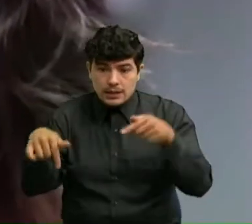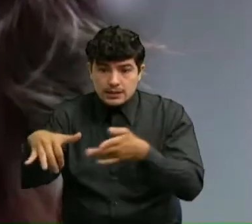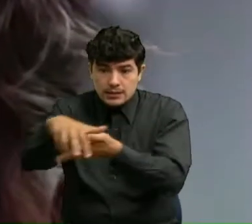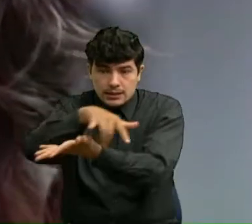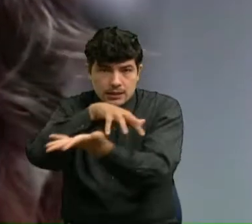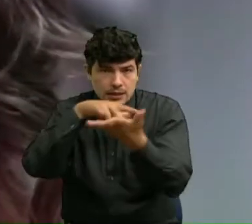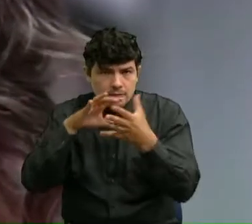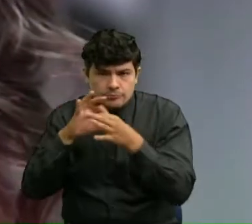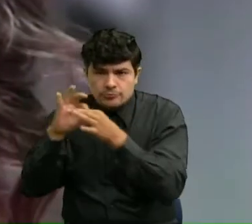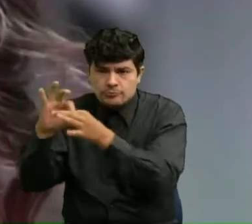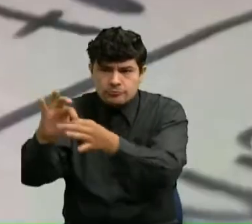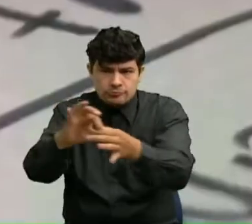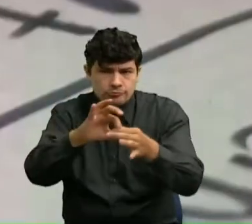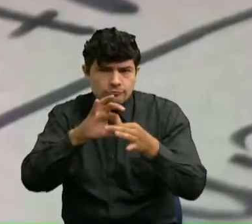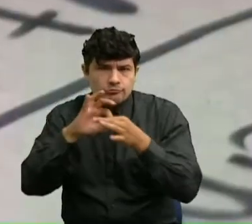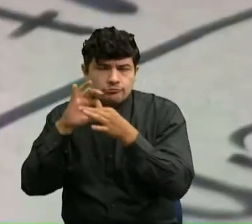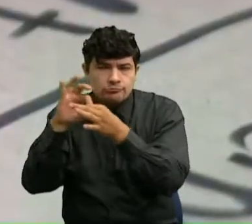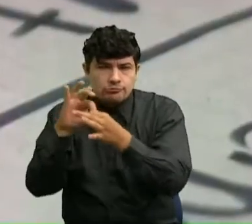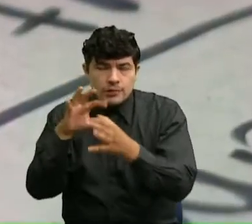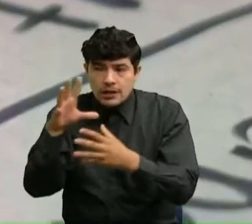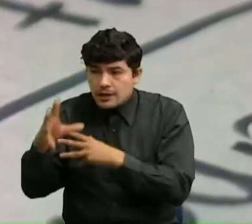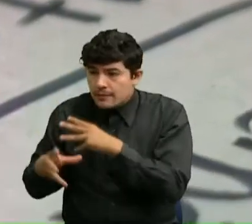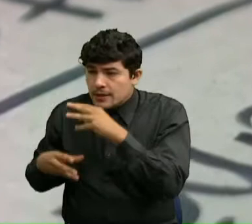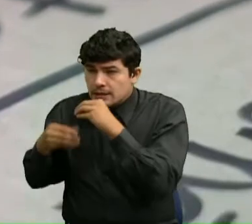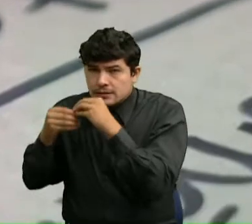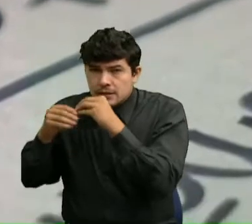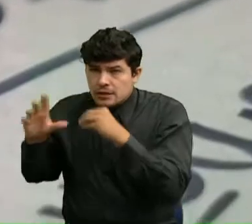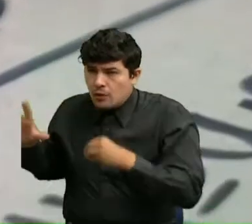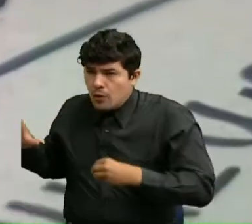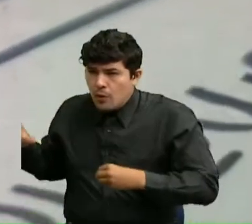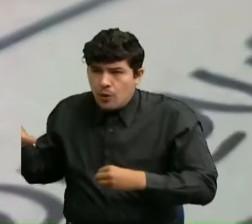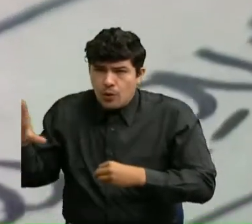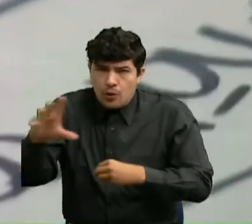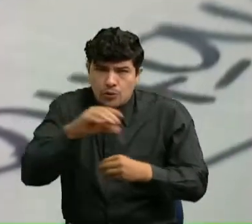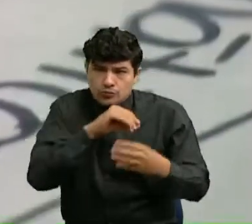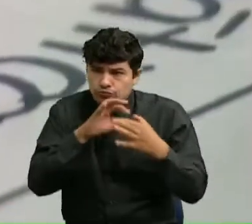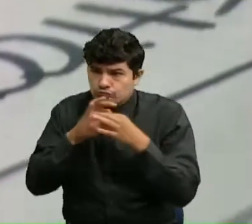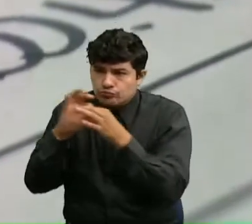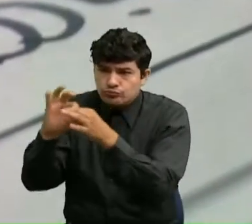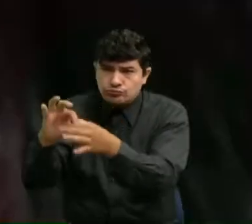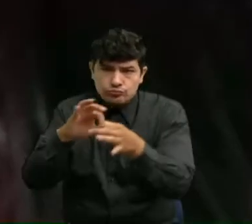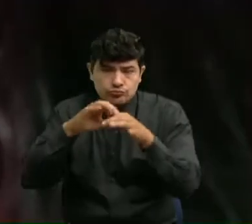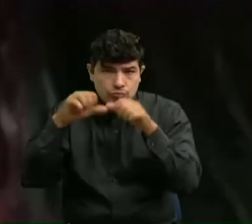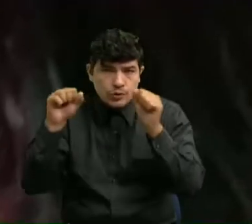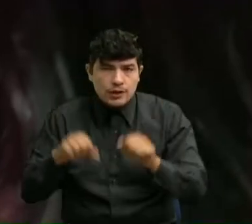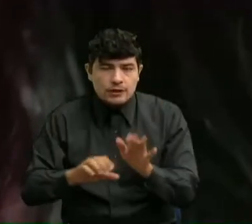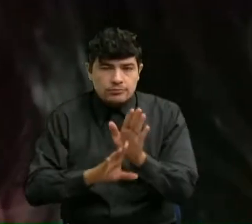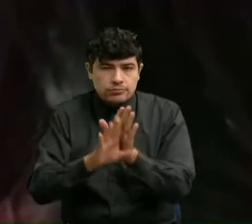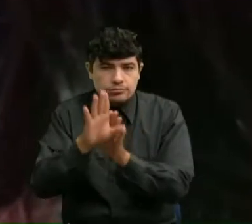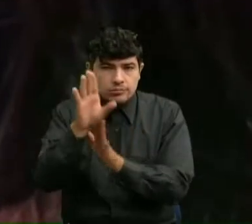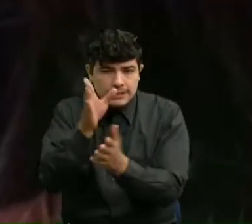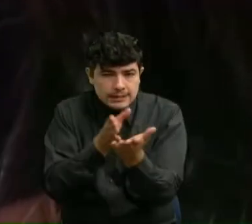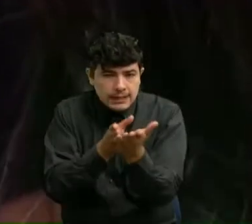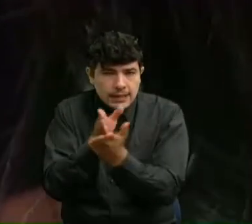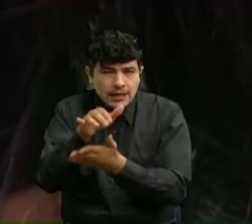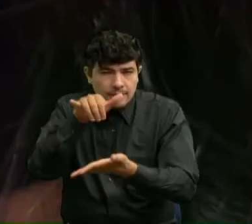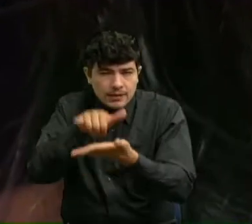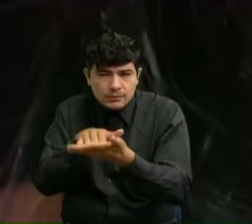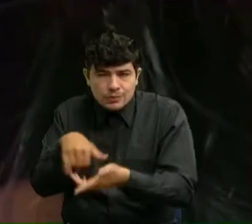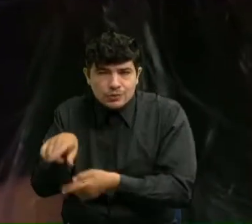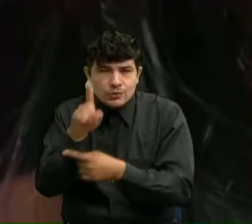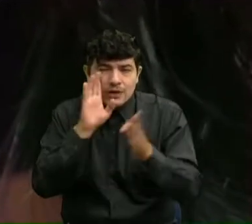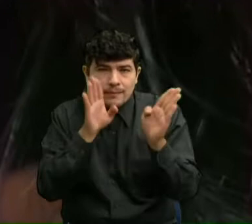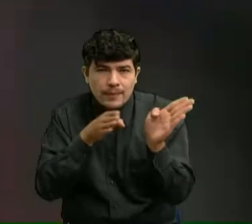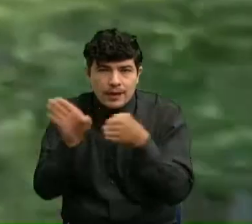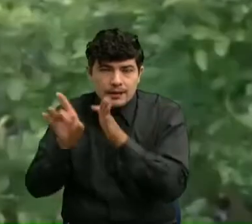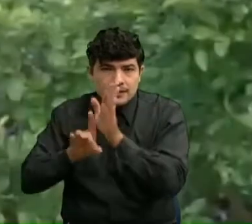y que construya entre todos todo lo que necesitamos para que sigamos haciendo que esos planes de desarrollo